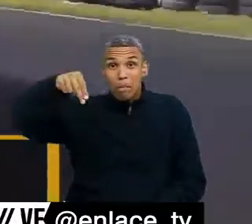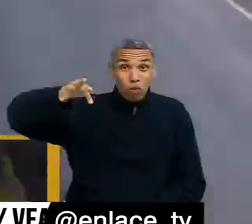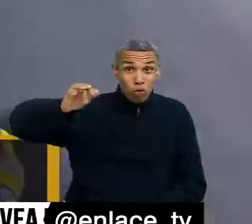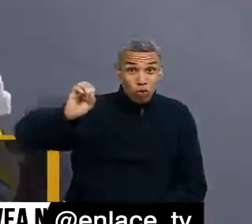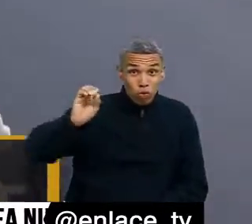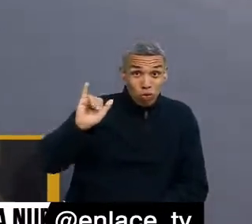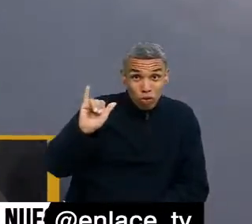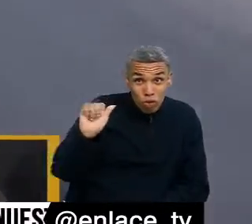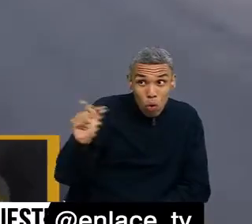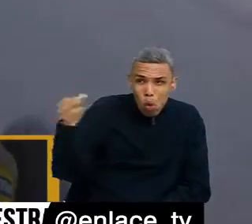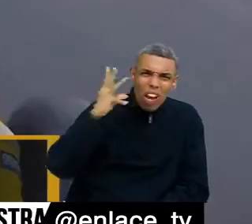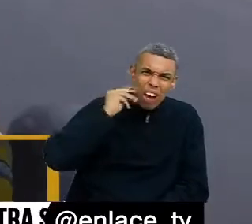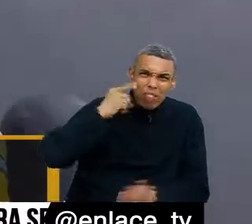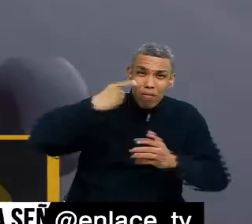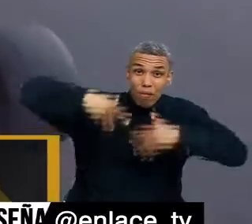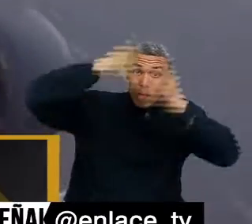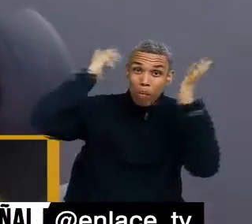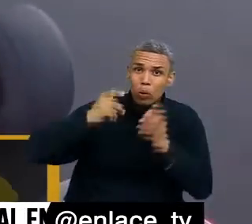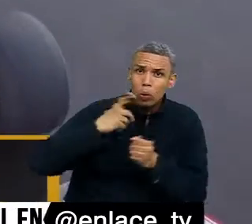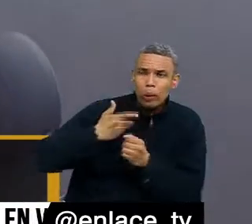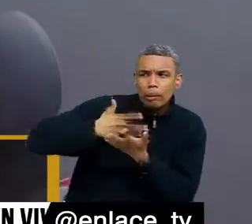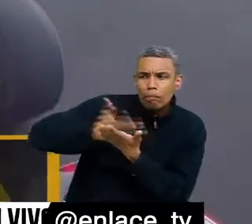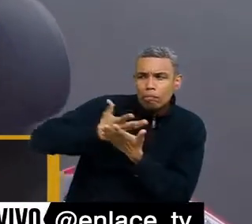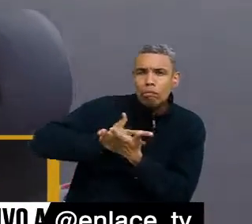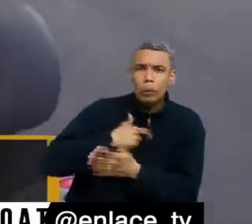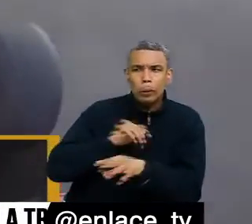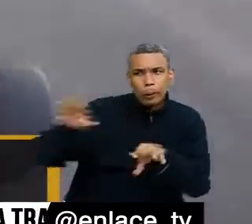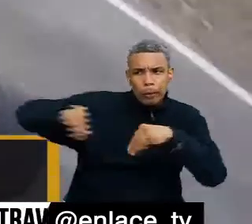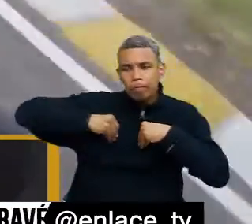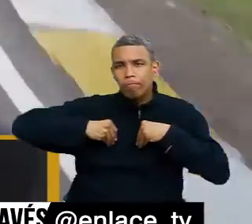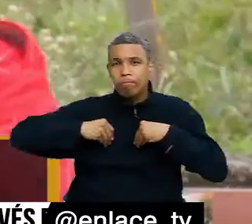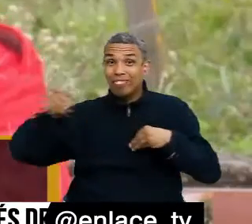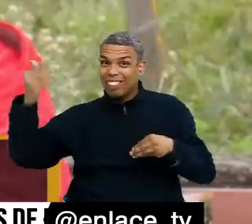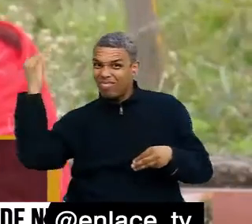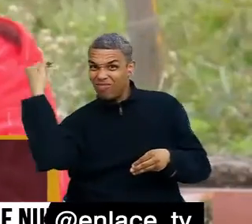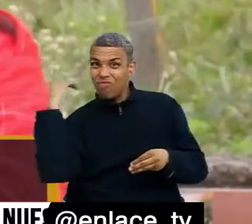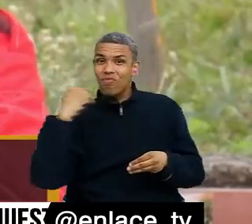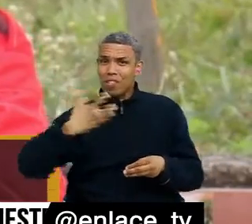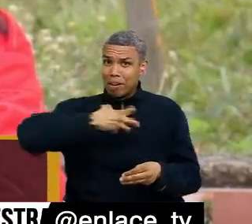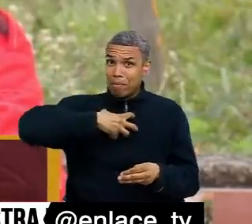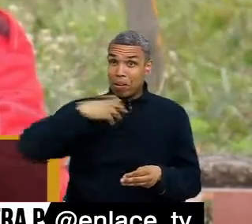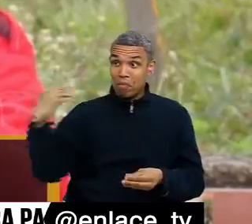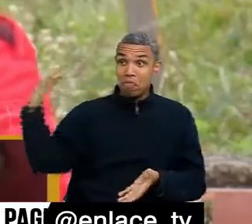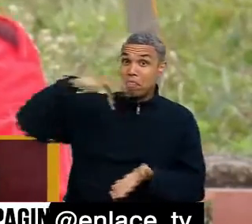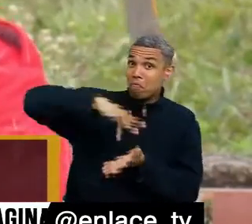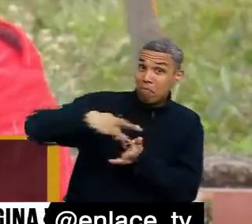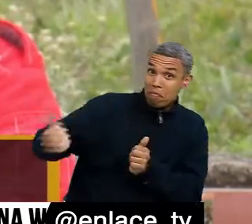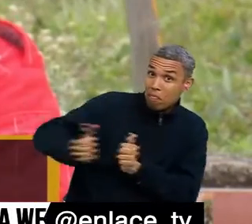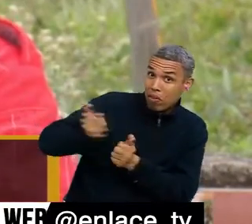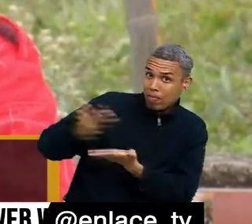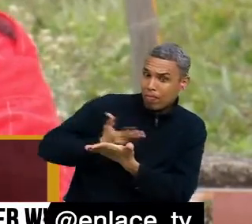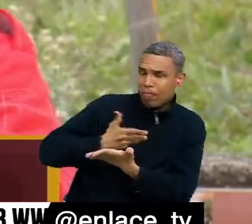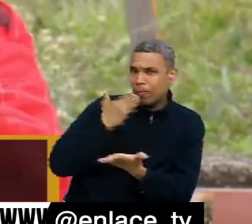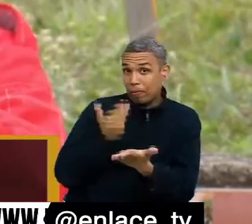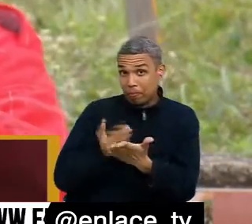en el mundo del automovilismo y quien estuvo presente durante la competencia. Les digo que muchas gracias